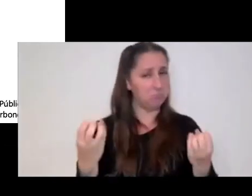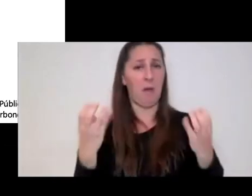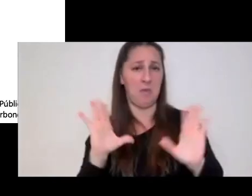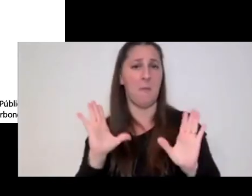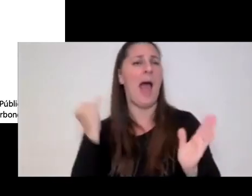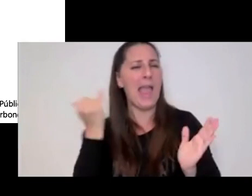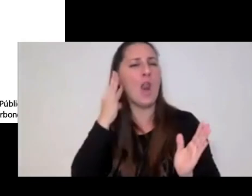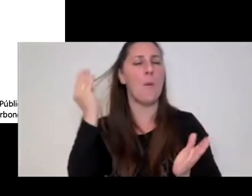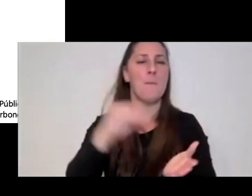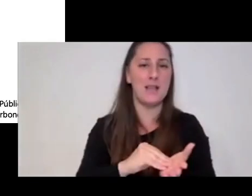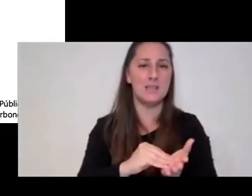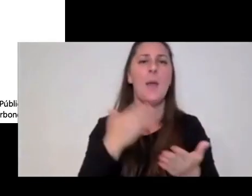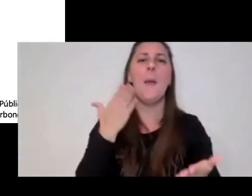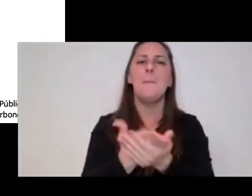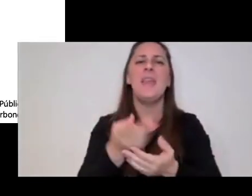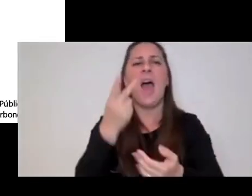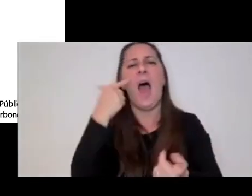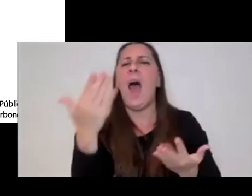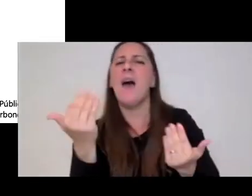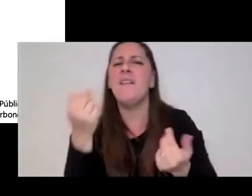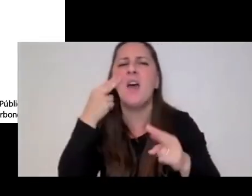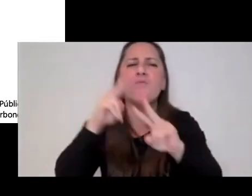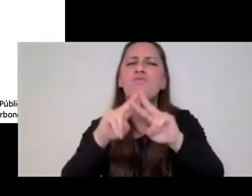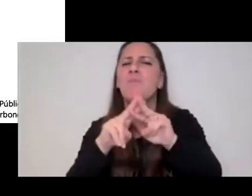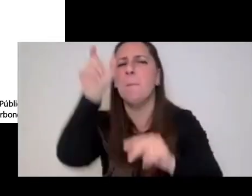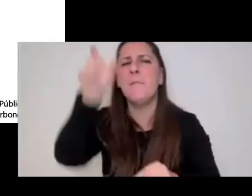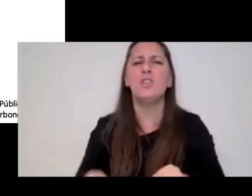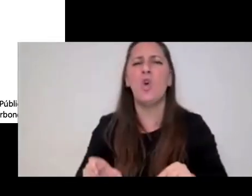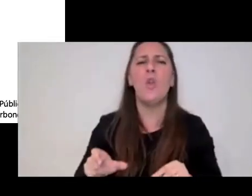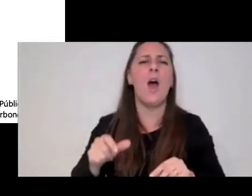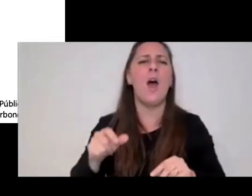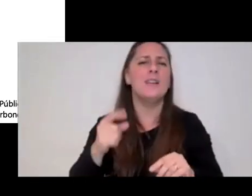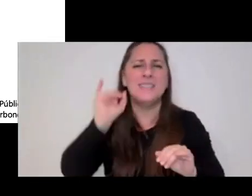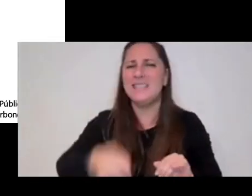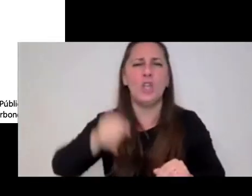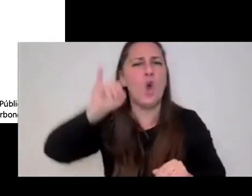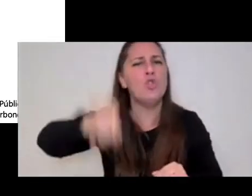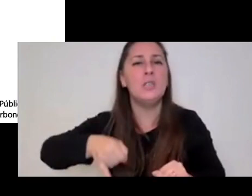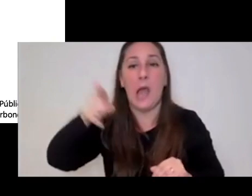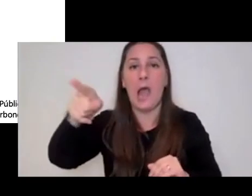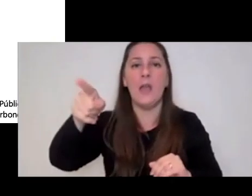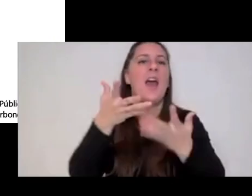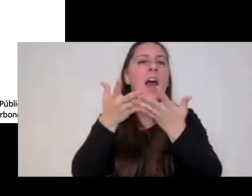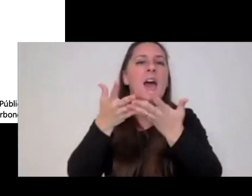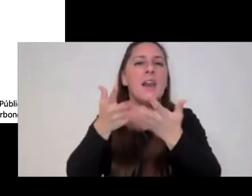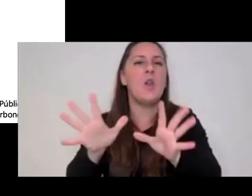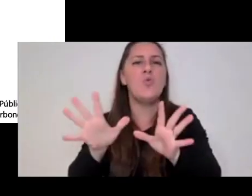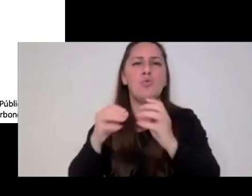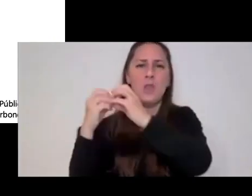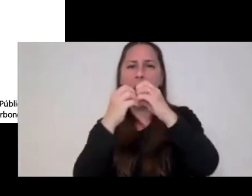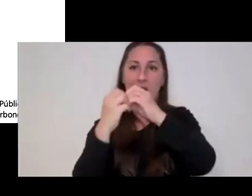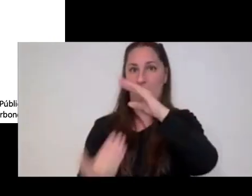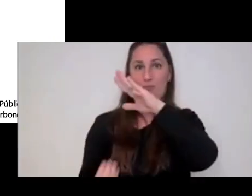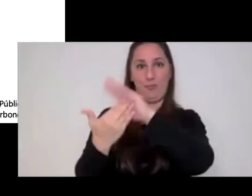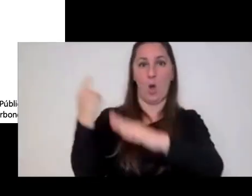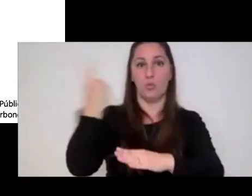un allanamiento del contribuyente de carácter incondicional, donde se renuncia a litigar contra la autoridad fiscal por la imposibilidad